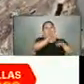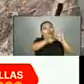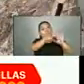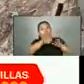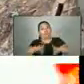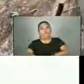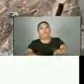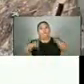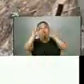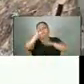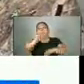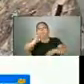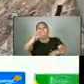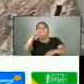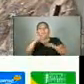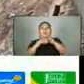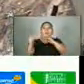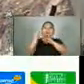en la colonia Zacamil.